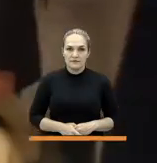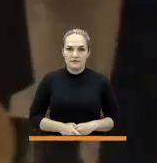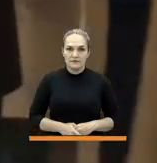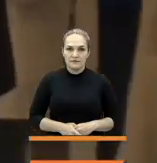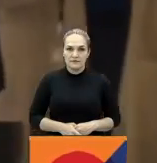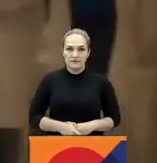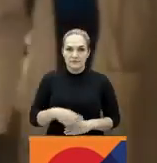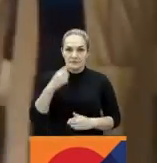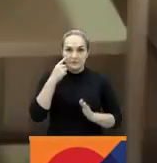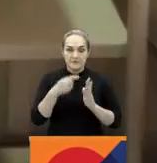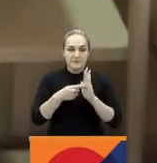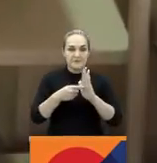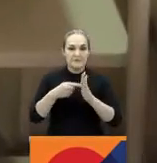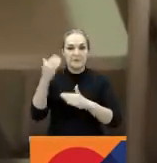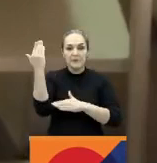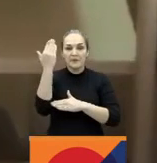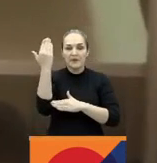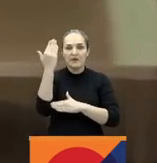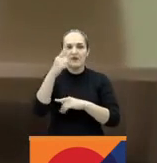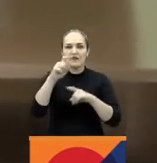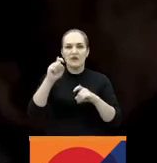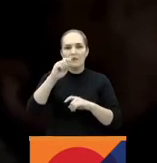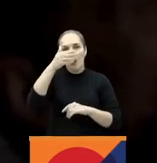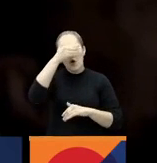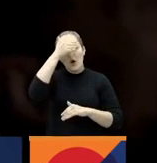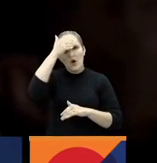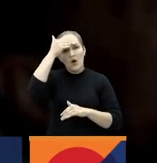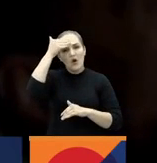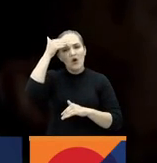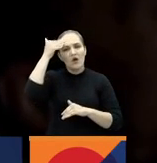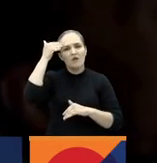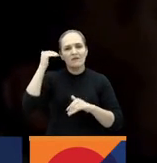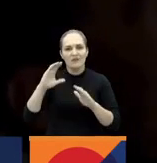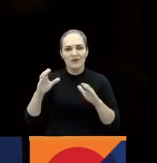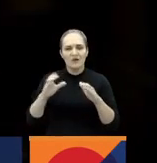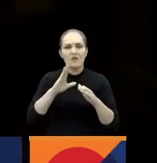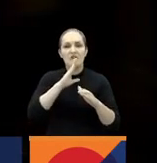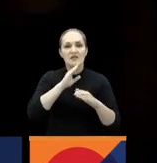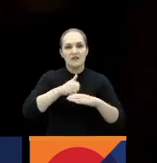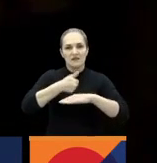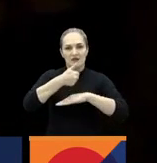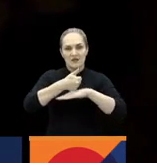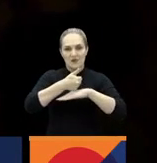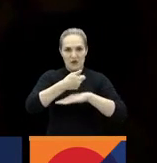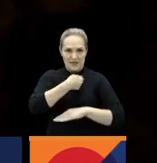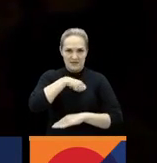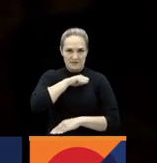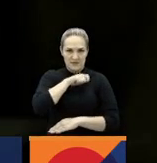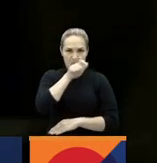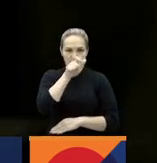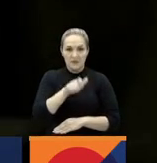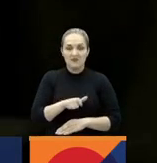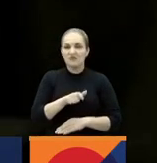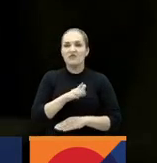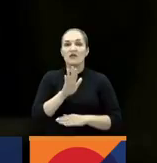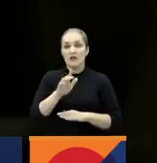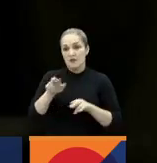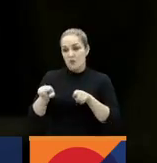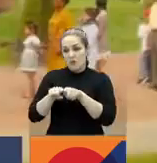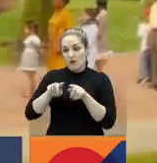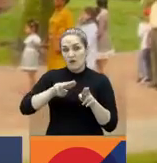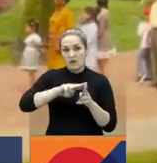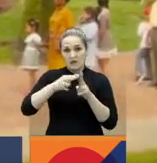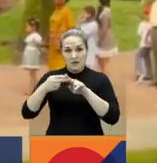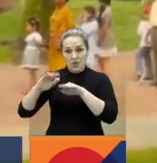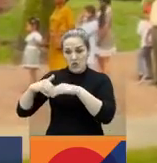Estas imágenes son de la película El Olvido que Seremos, dirigida por el español Fernando Trueba y basada en la novela homónima del colombiano